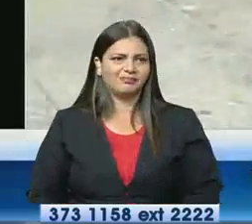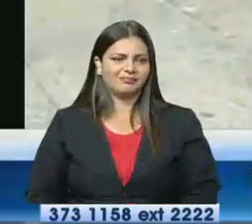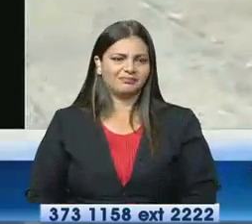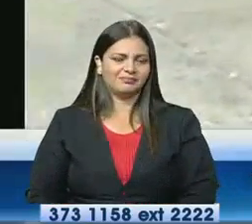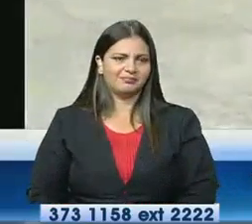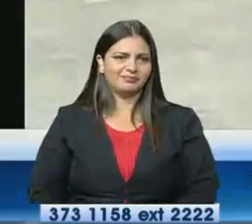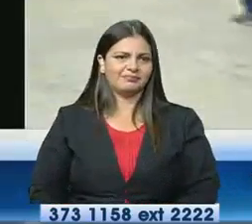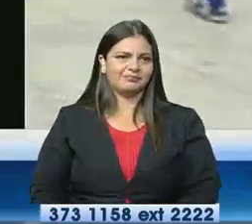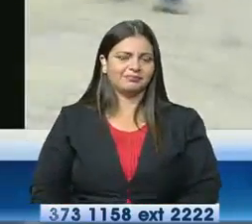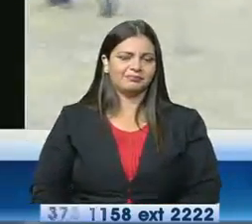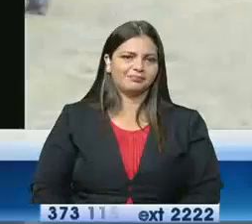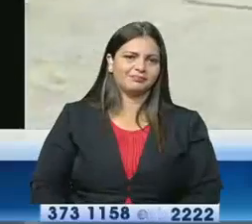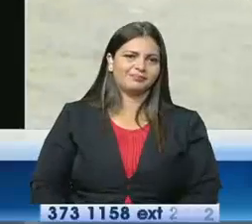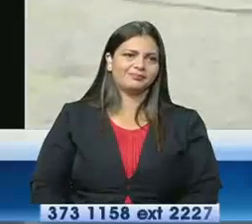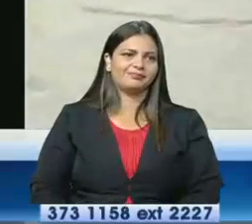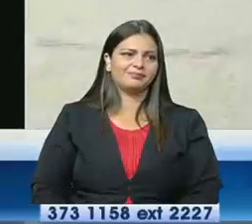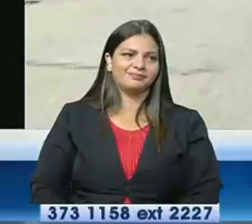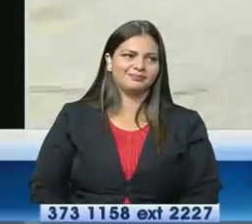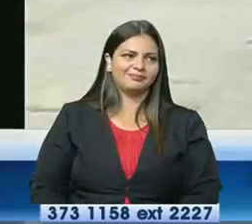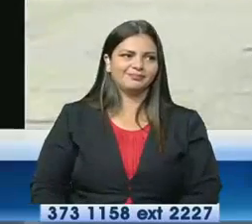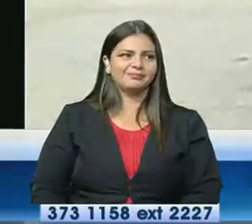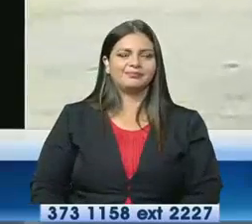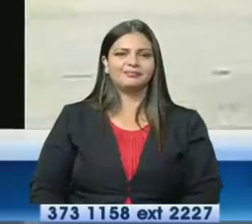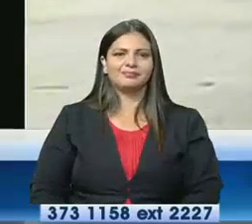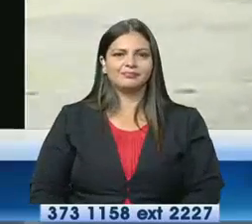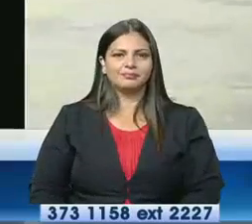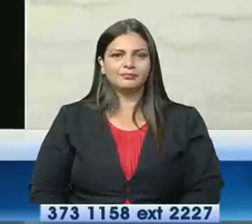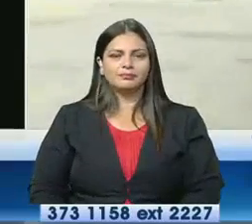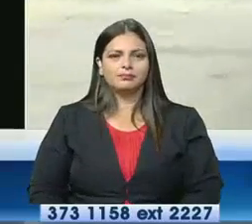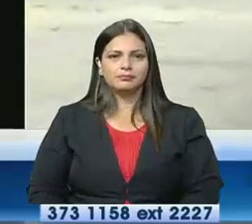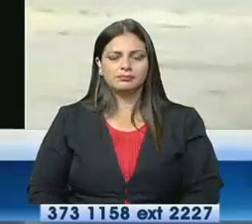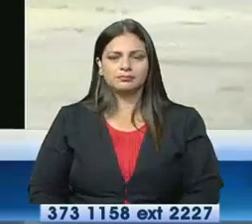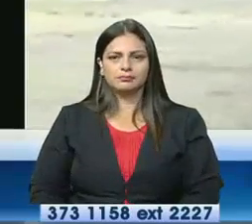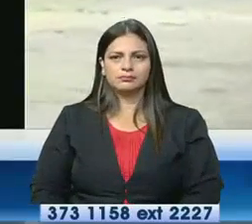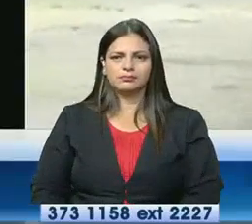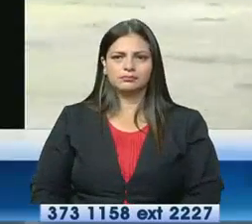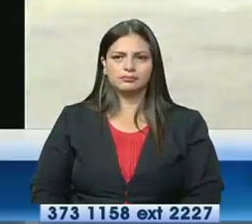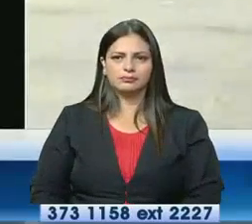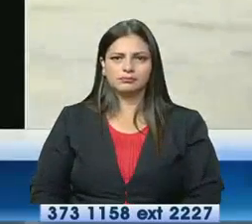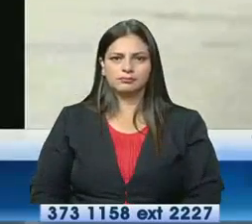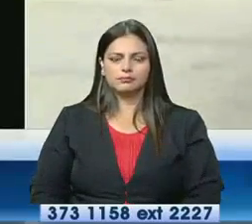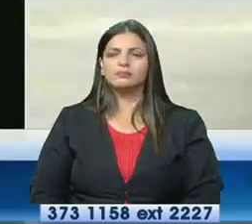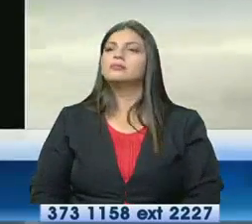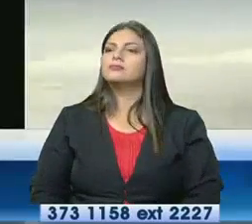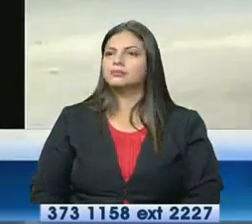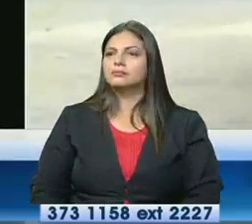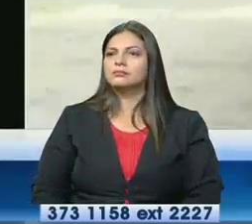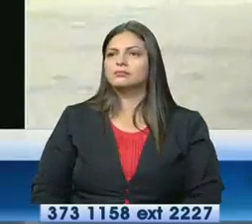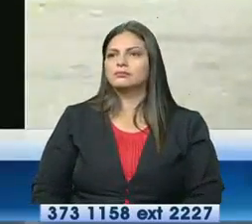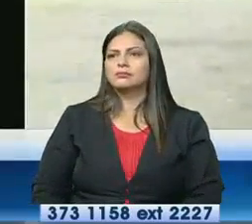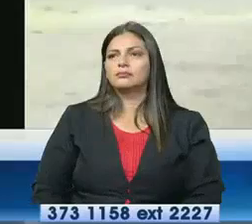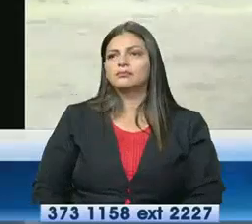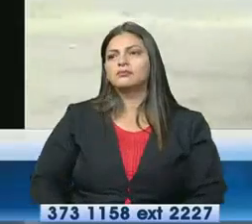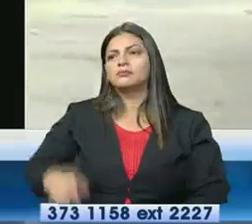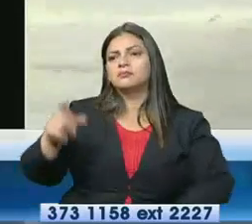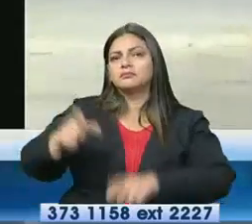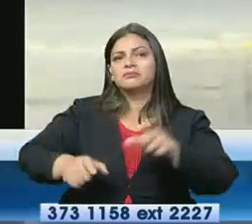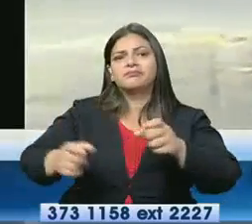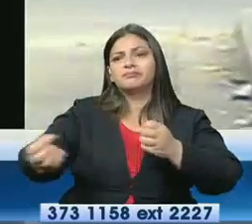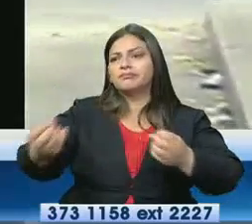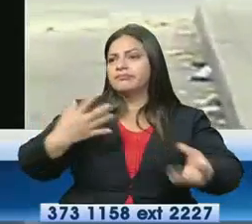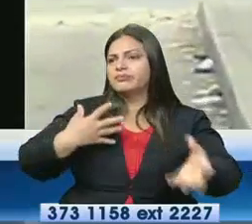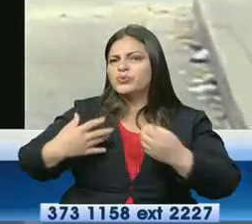Pese a todas estas denuncias, me consta, muchas personas utilizan este servicio. No les queda de